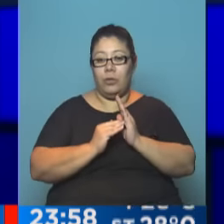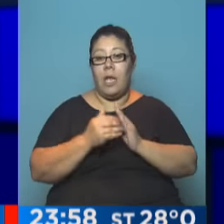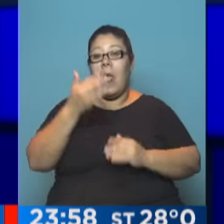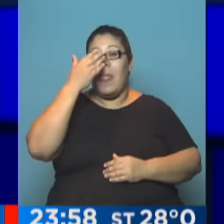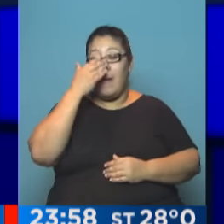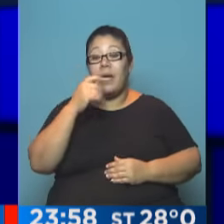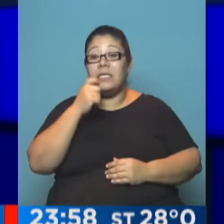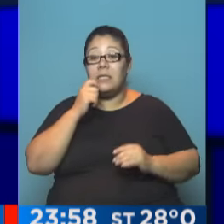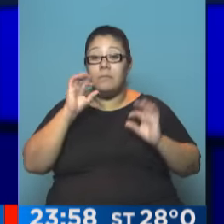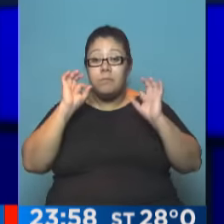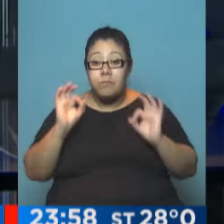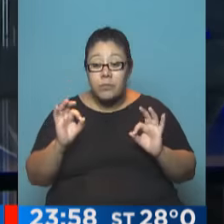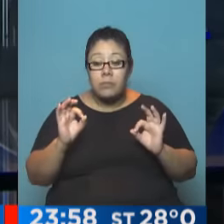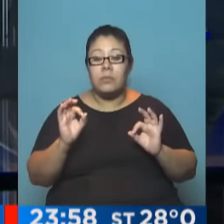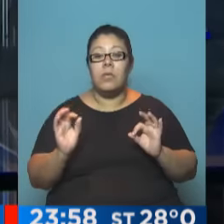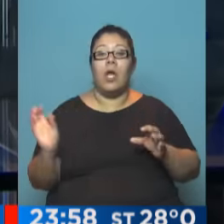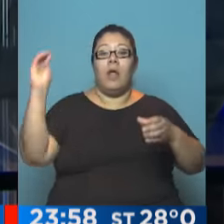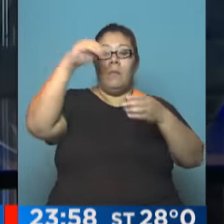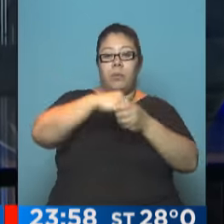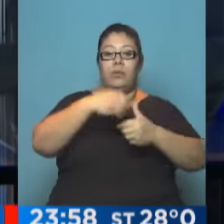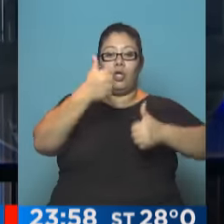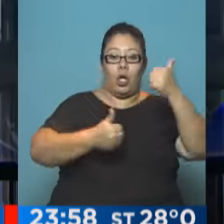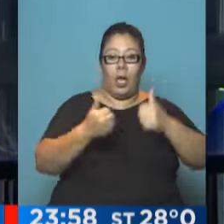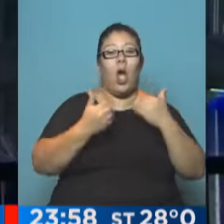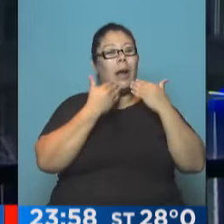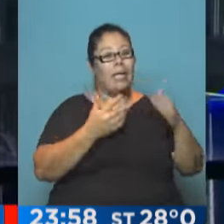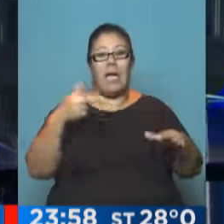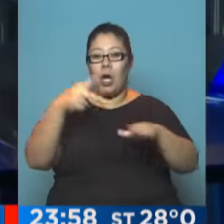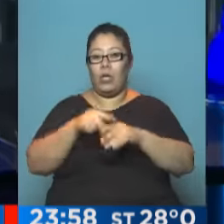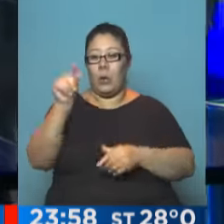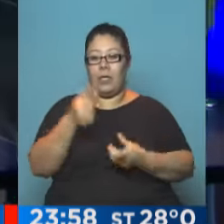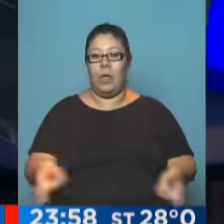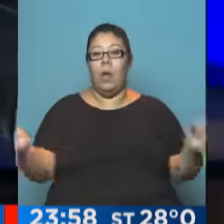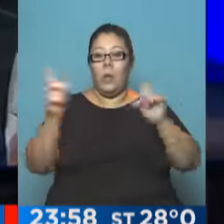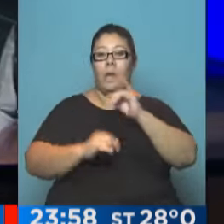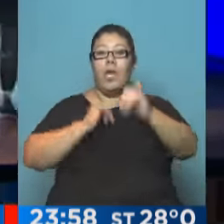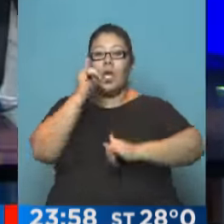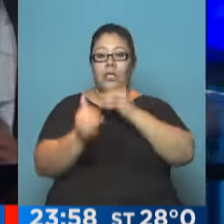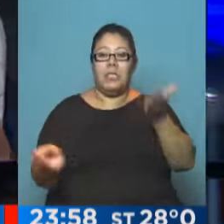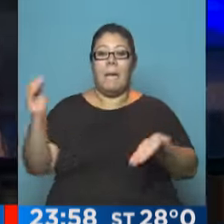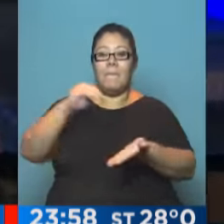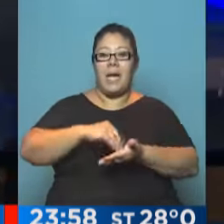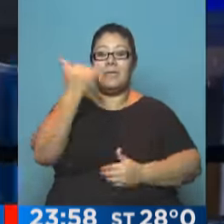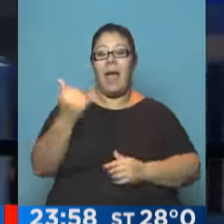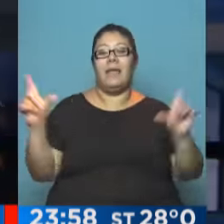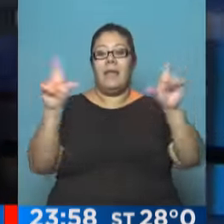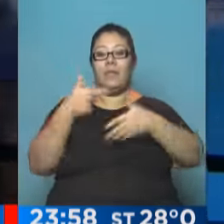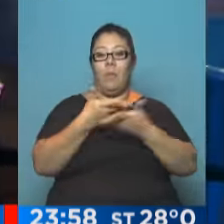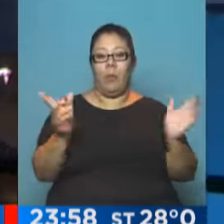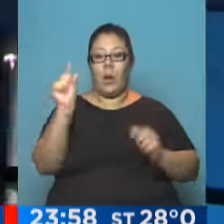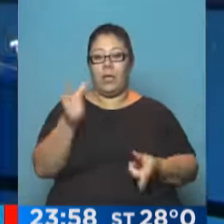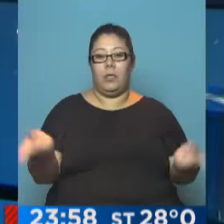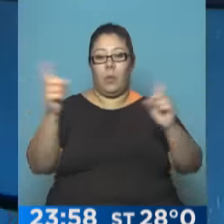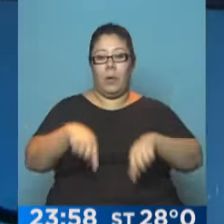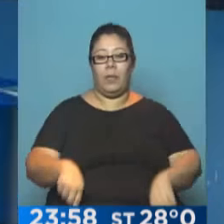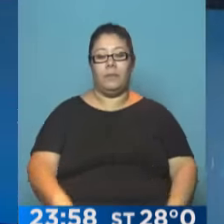el torneo que va a arrancar el 7 de febrero. Gracias, Gaby. Hacemos una breve pausa. No se vayan, que seguimos con más noticias por la pantalla de la TV Pública. Ya volvemos.